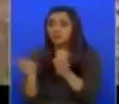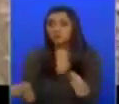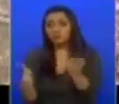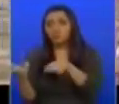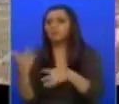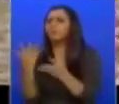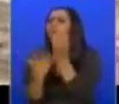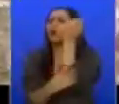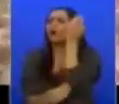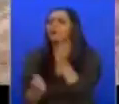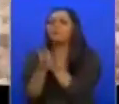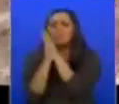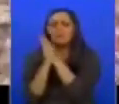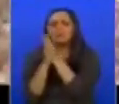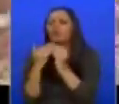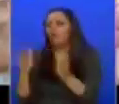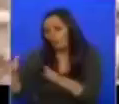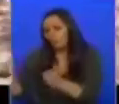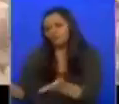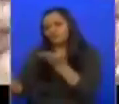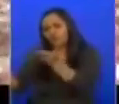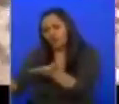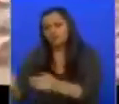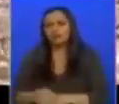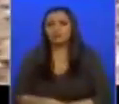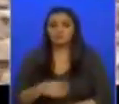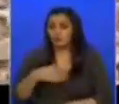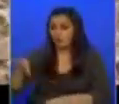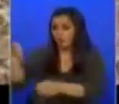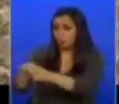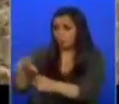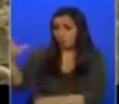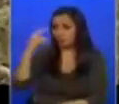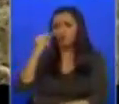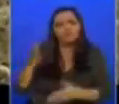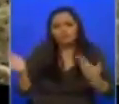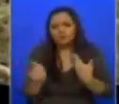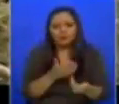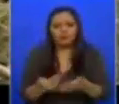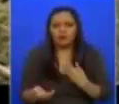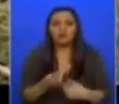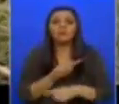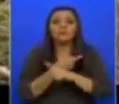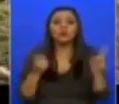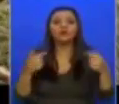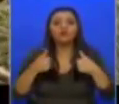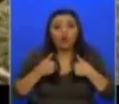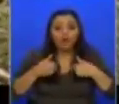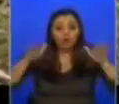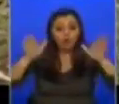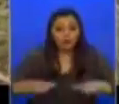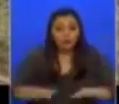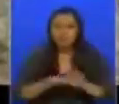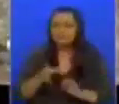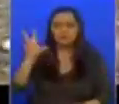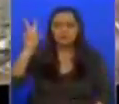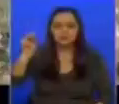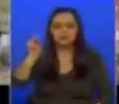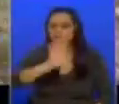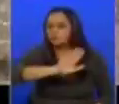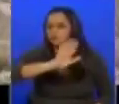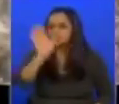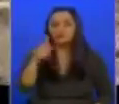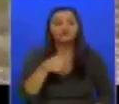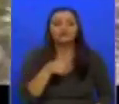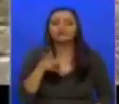con la miseria nuestra gente por unos votitos. Si quieren no voten por nosotros, pero nosotros no vamos a hacer el relleno, no vamos a permitir que